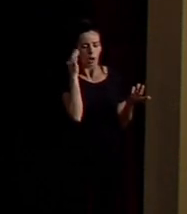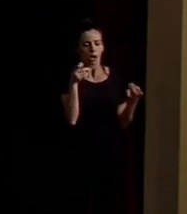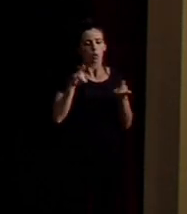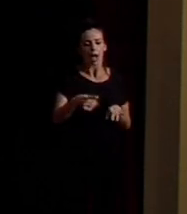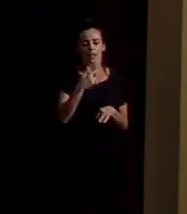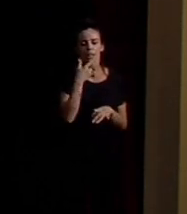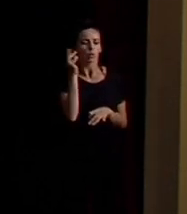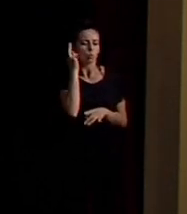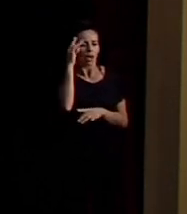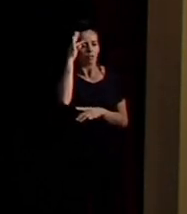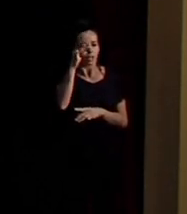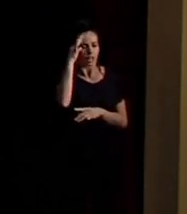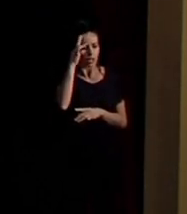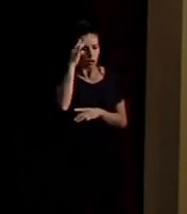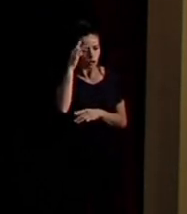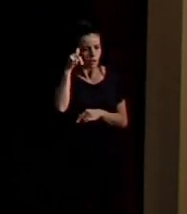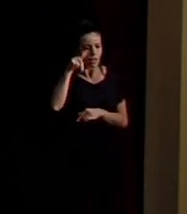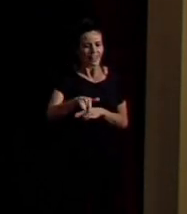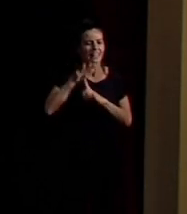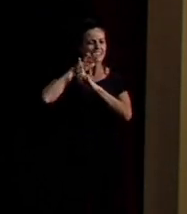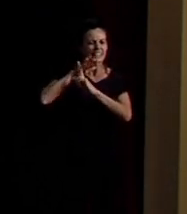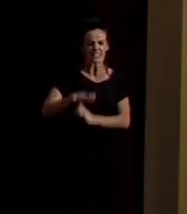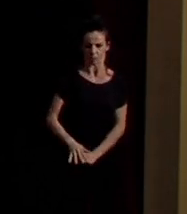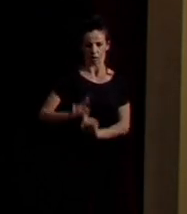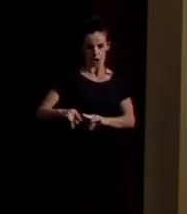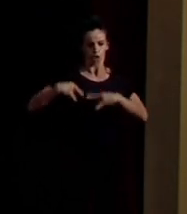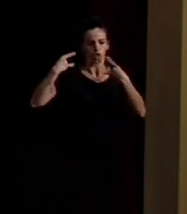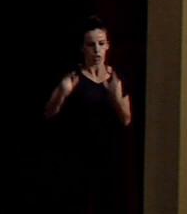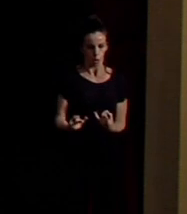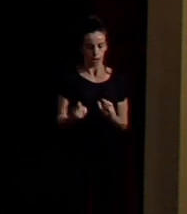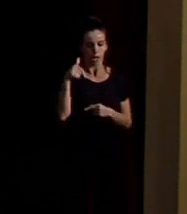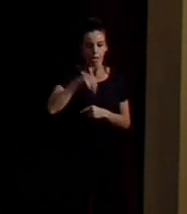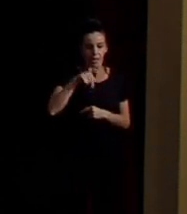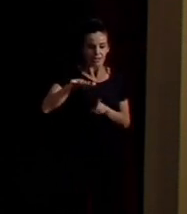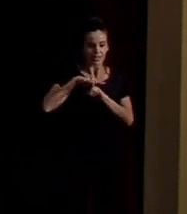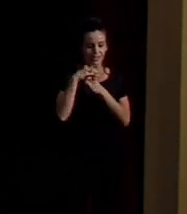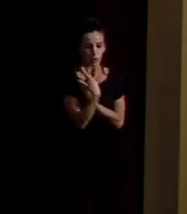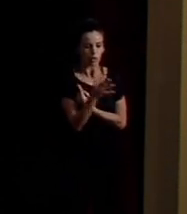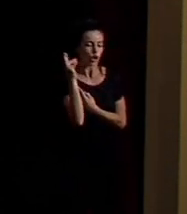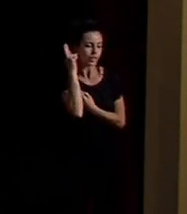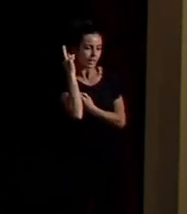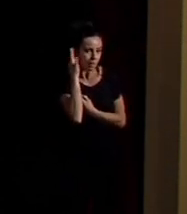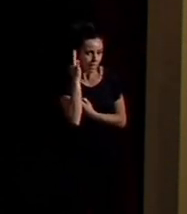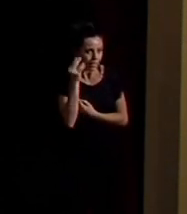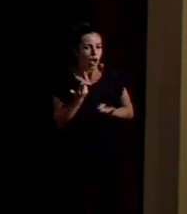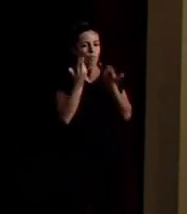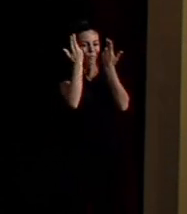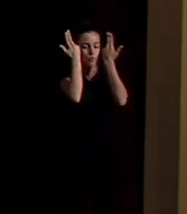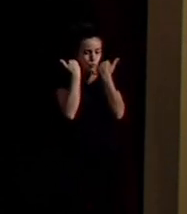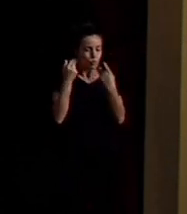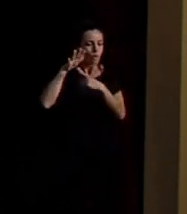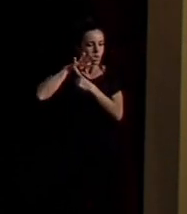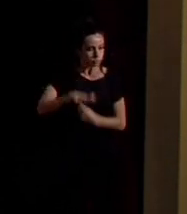filósofa Maggie Barrere, de subordiscriminación, ¿no? Y ese estatus de mujeres como seres subordiscriminados,